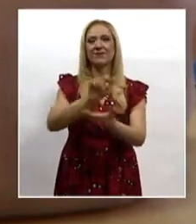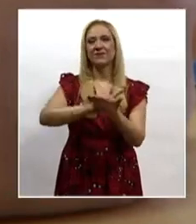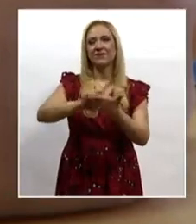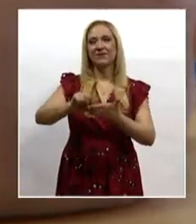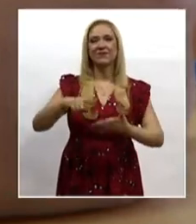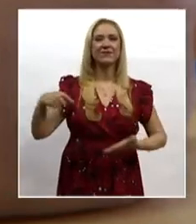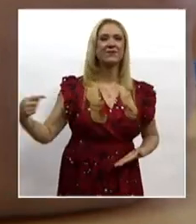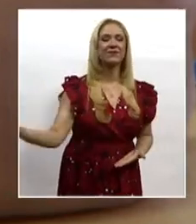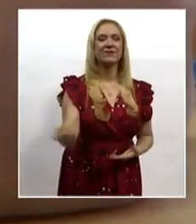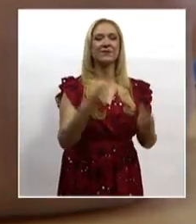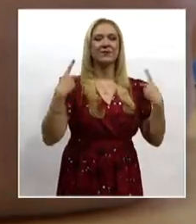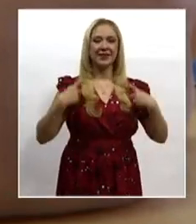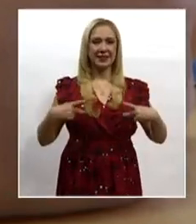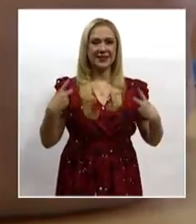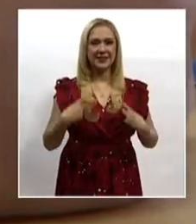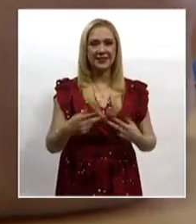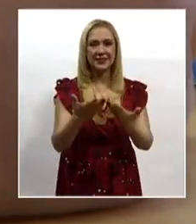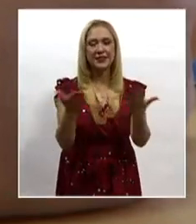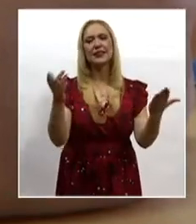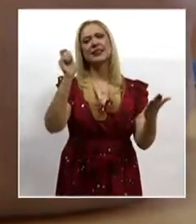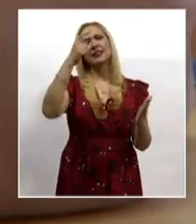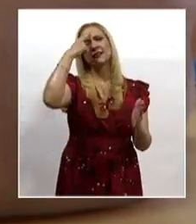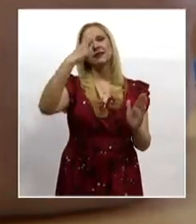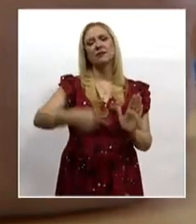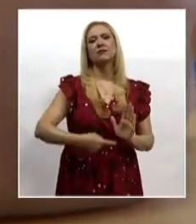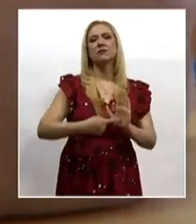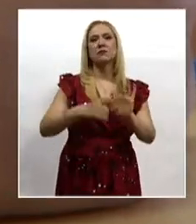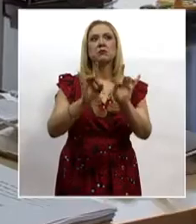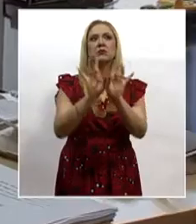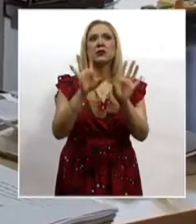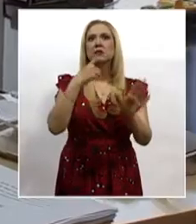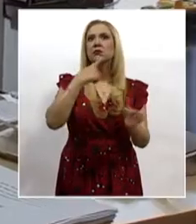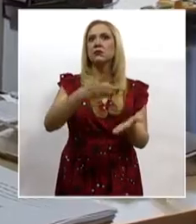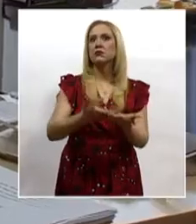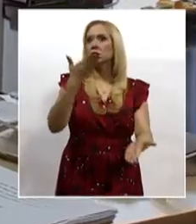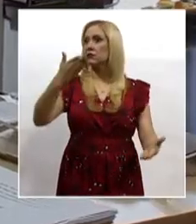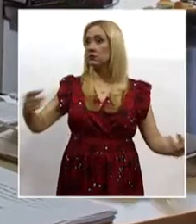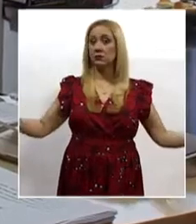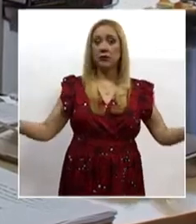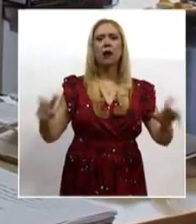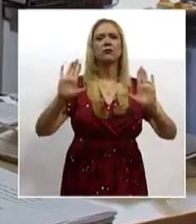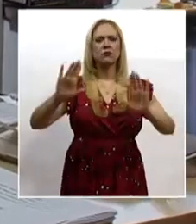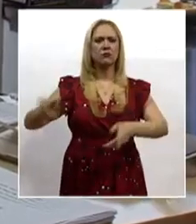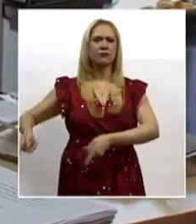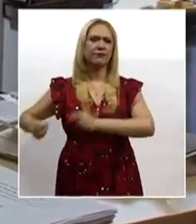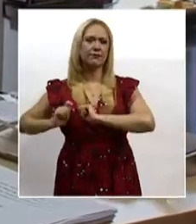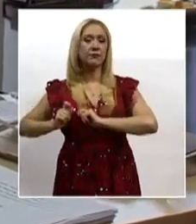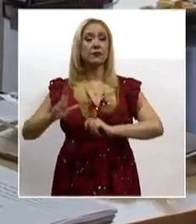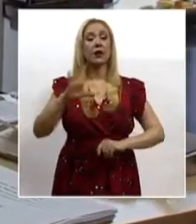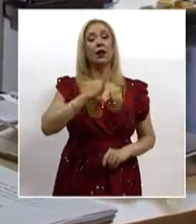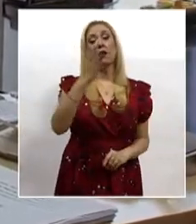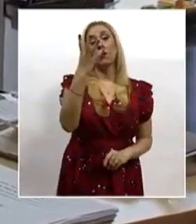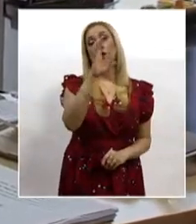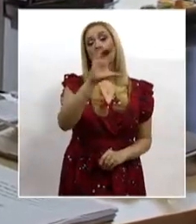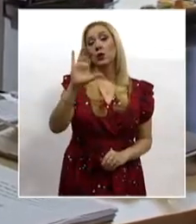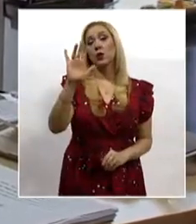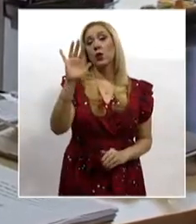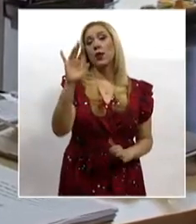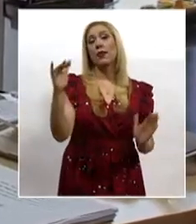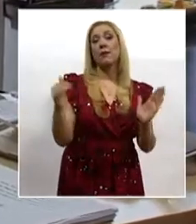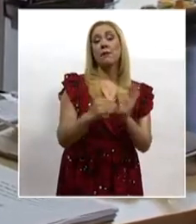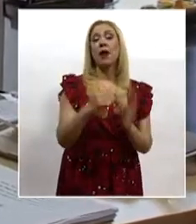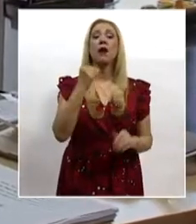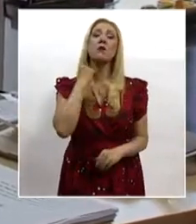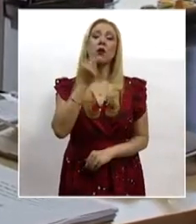de intereses de otras personas al presentarse un conflicto legal. Se estima que en el país hay poco más de 450,000 abogados